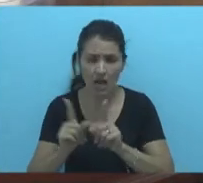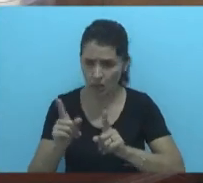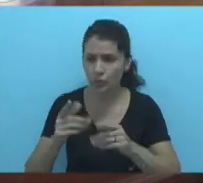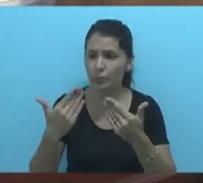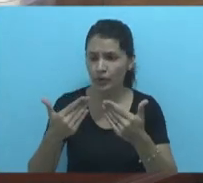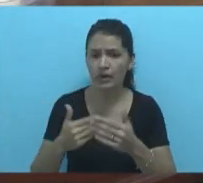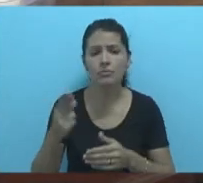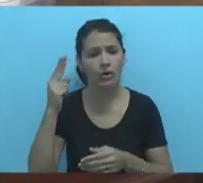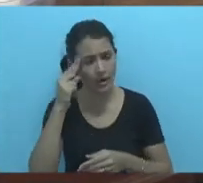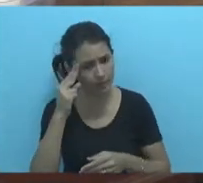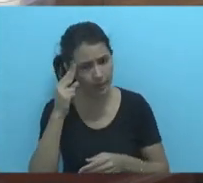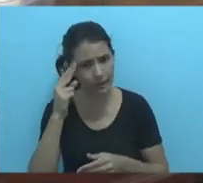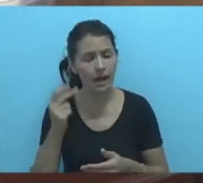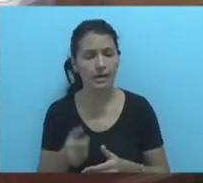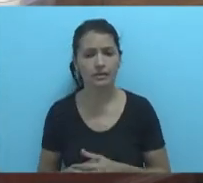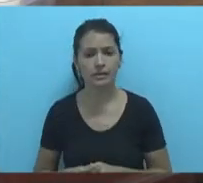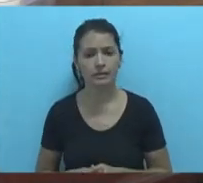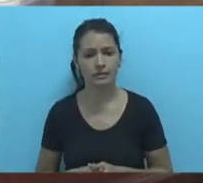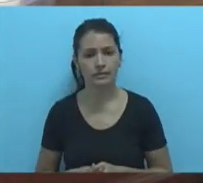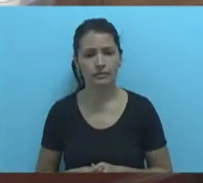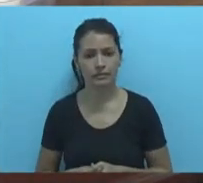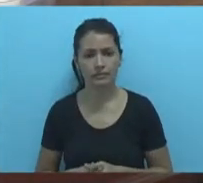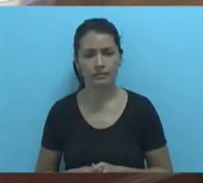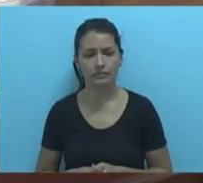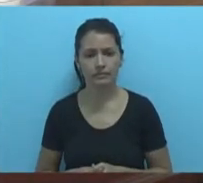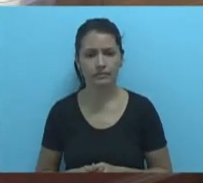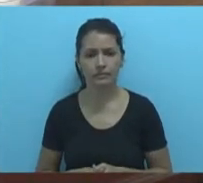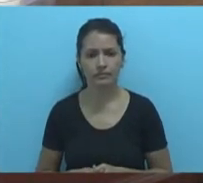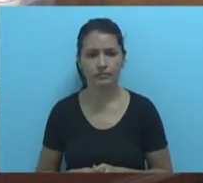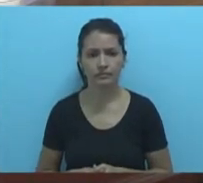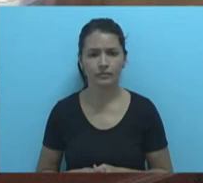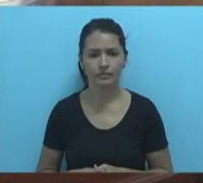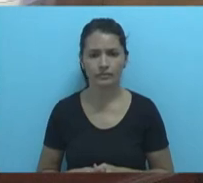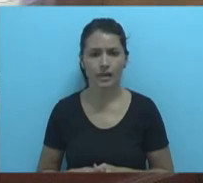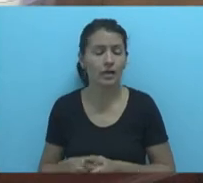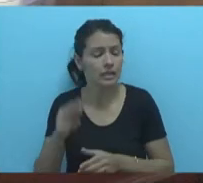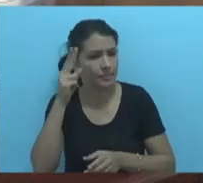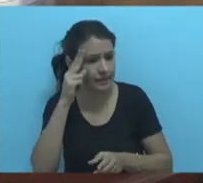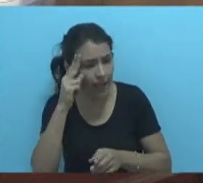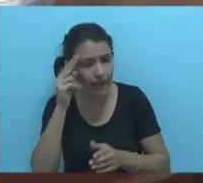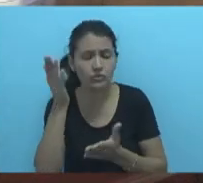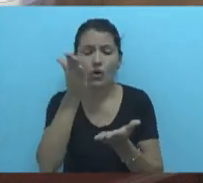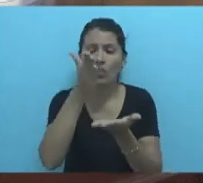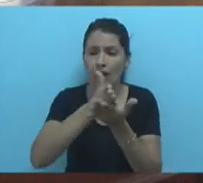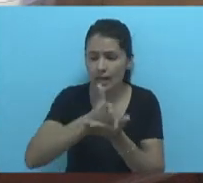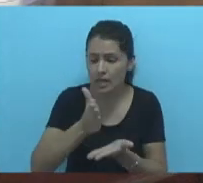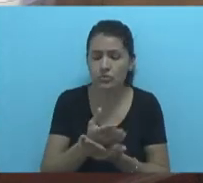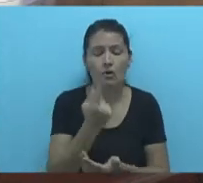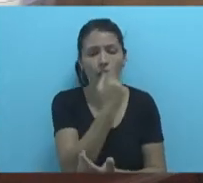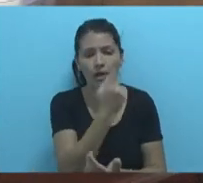obviamente deben tener el debido derecho a la defensa y deben garantizar deben tener contempladas las